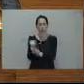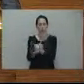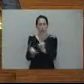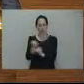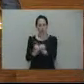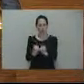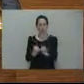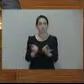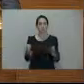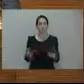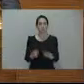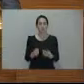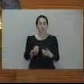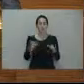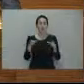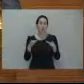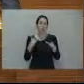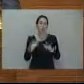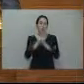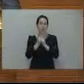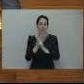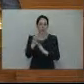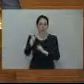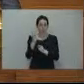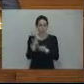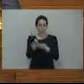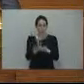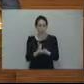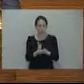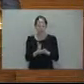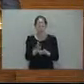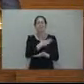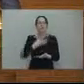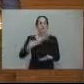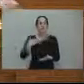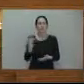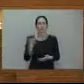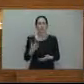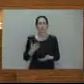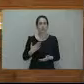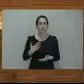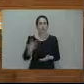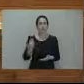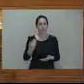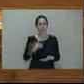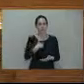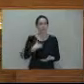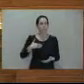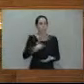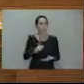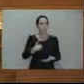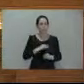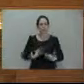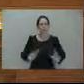eso, en un segundo grupo de enmiendas presentadas por UPyD, buscábamos precisamente reforzar el papel como instrumento de dinamización